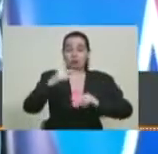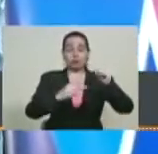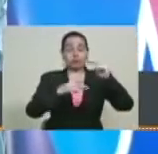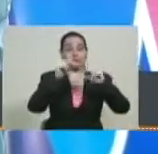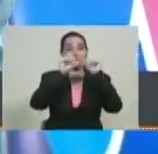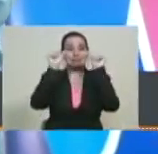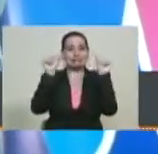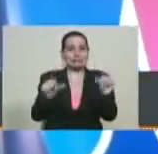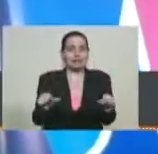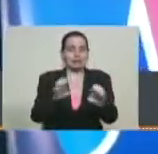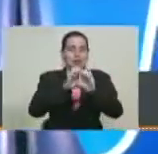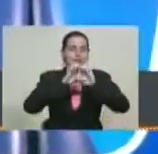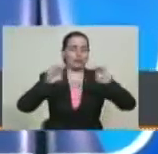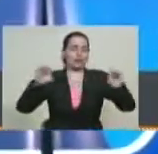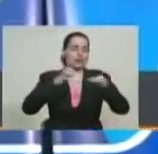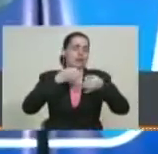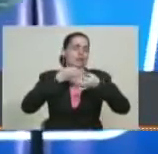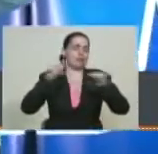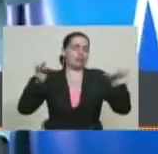sistema educativo.